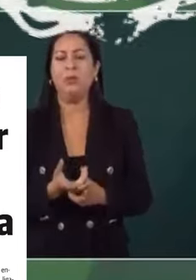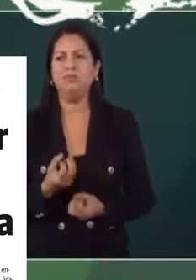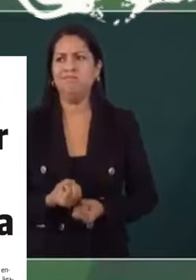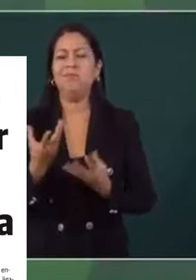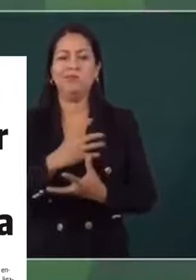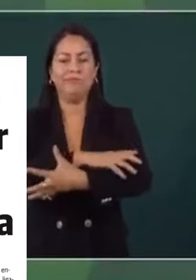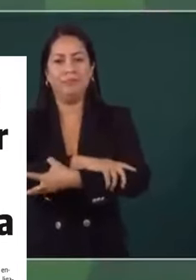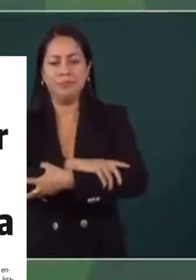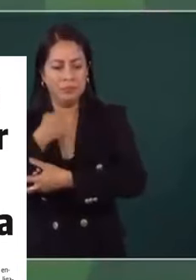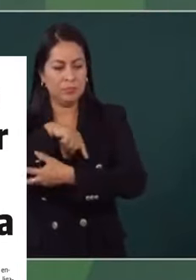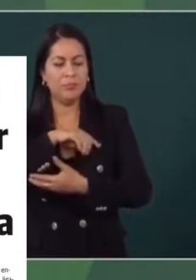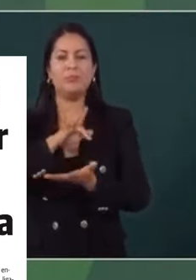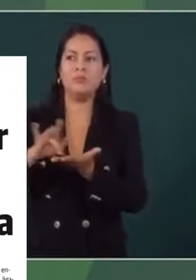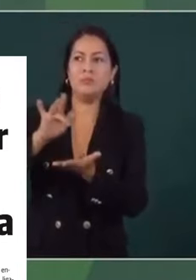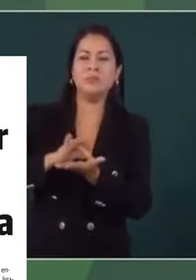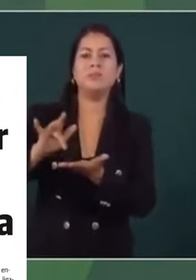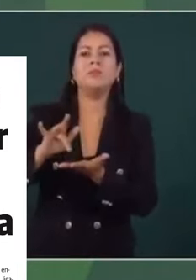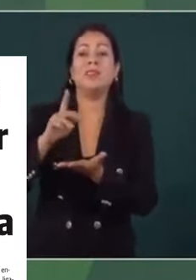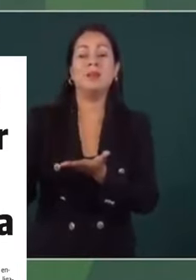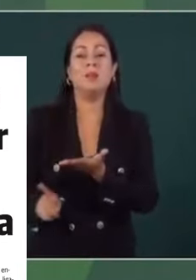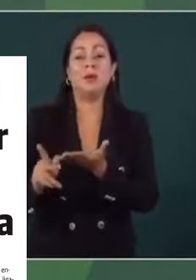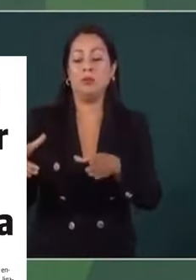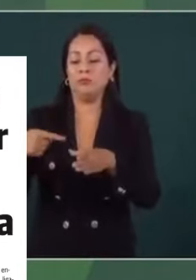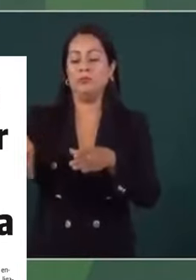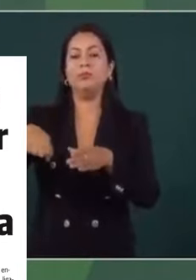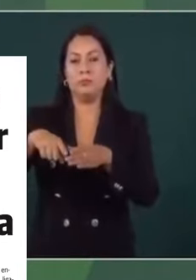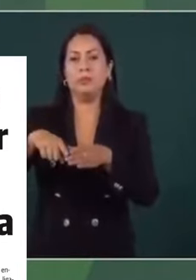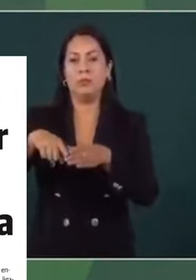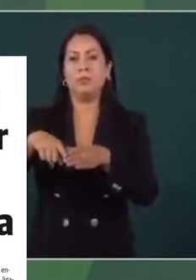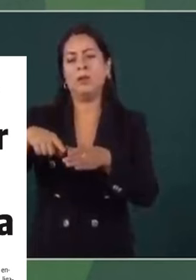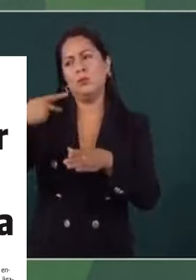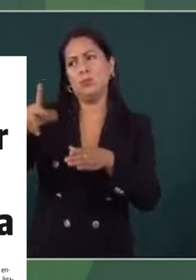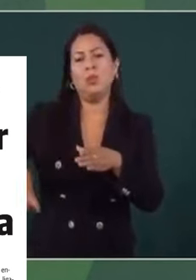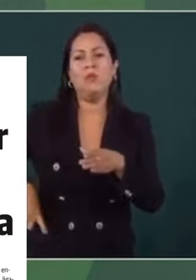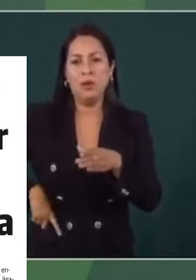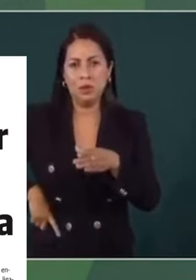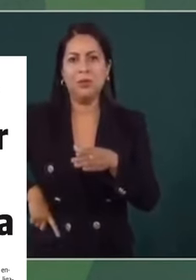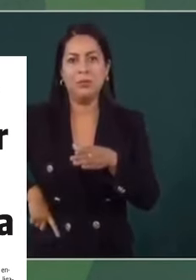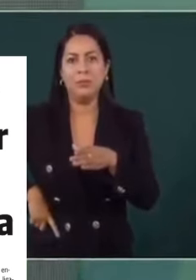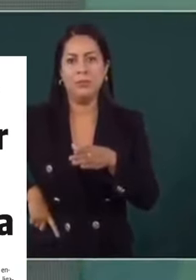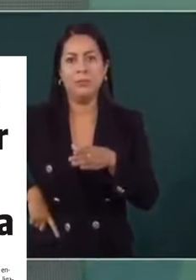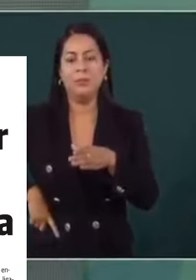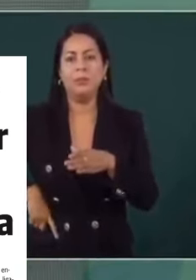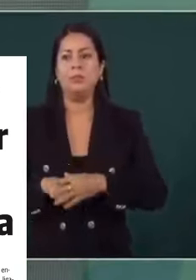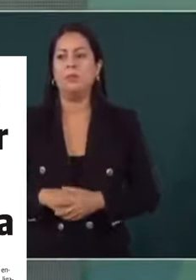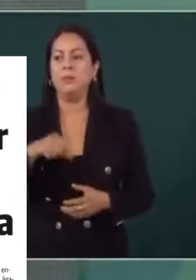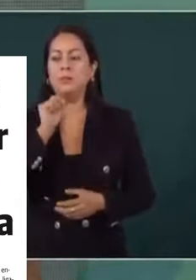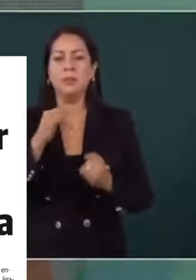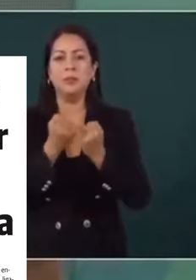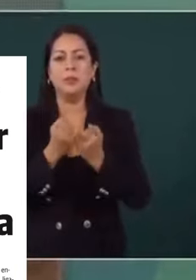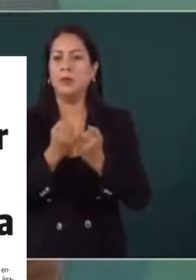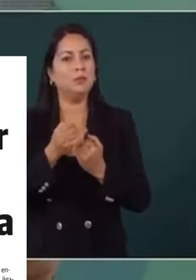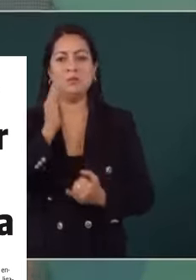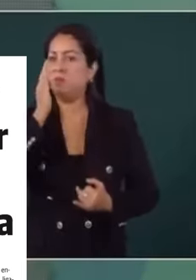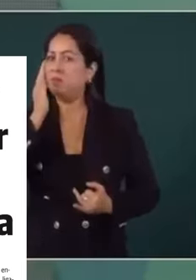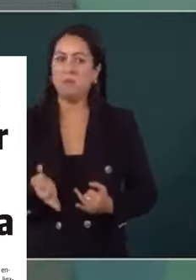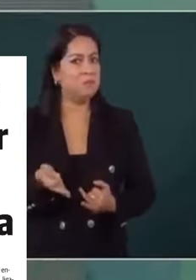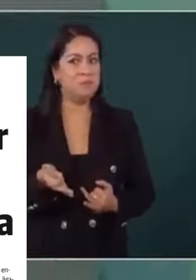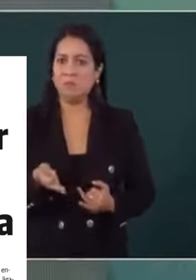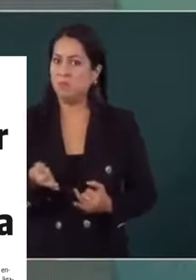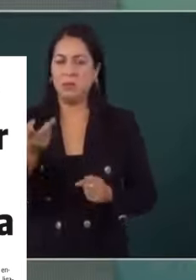expresamos nuestra solidaridad, nuestro apoyo al pueblo de Ecuador, a su gobierno, y desde luego que reprobamos estas